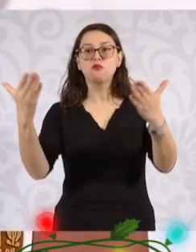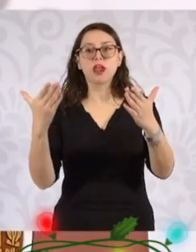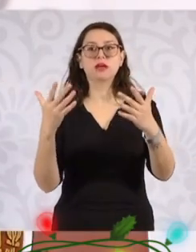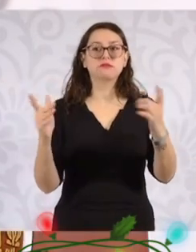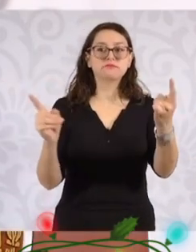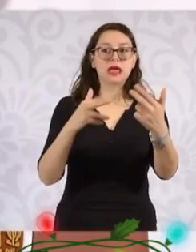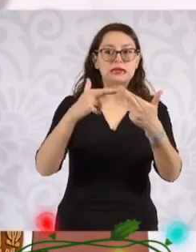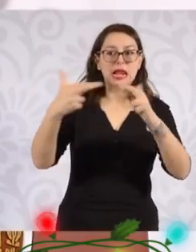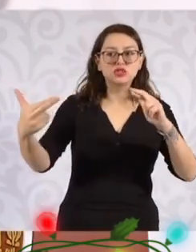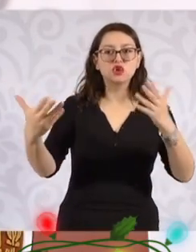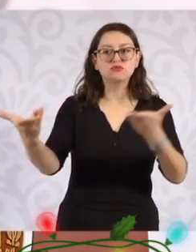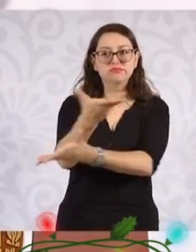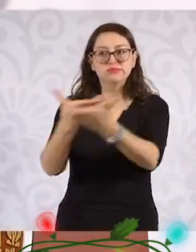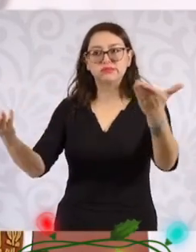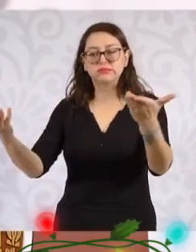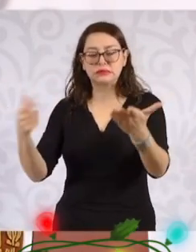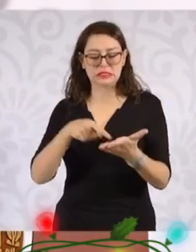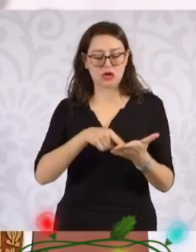autodeterminación de los pueblos.